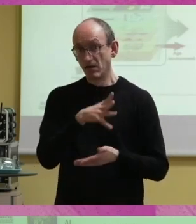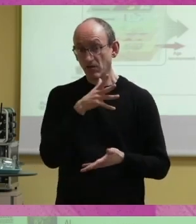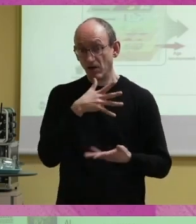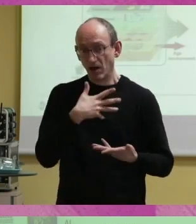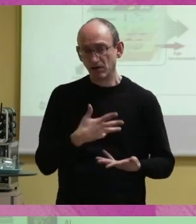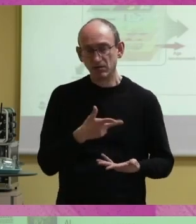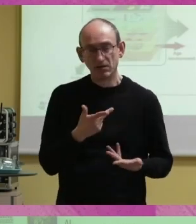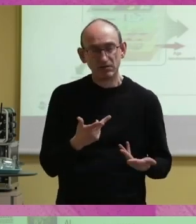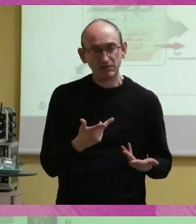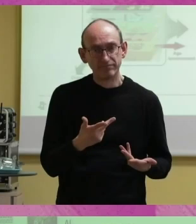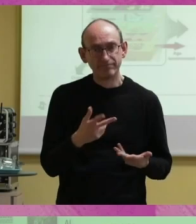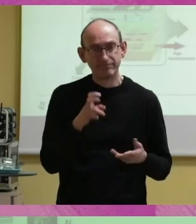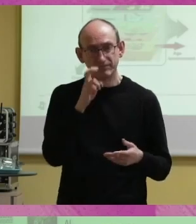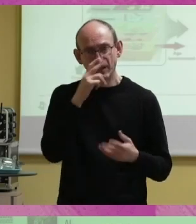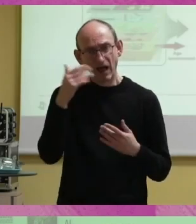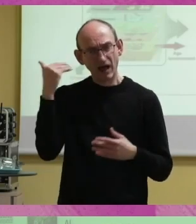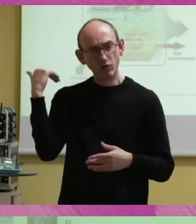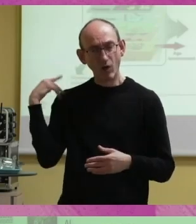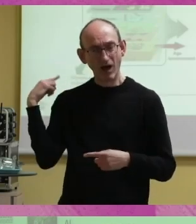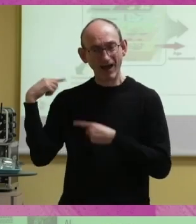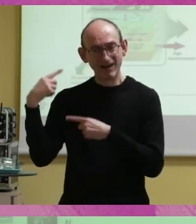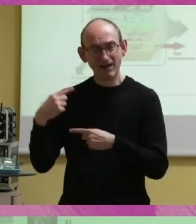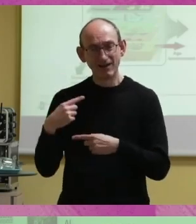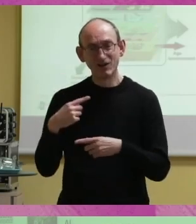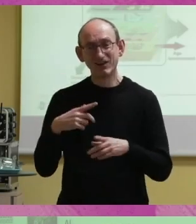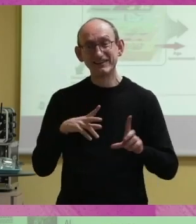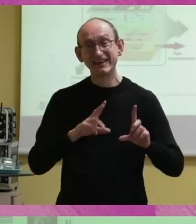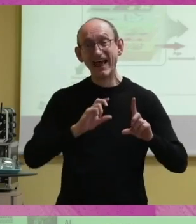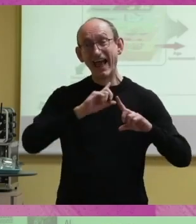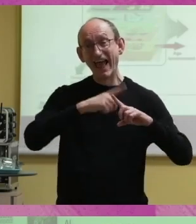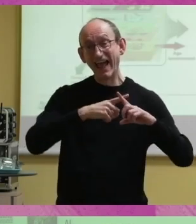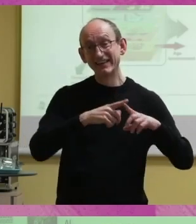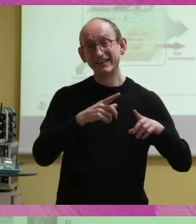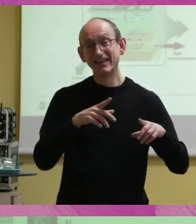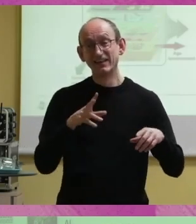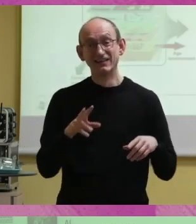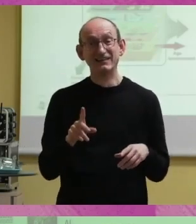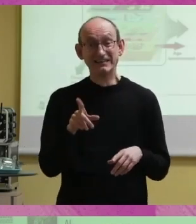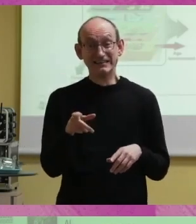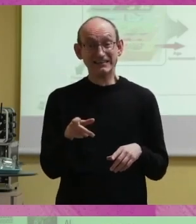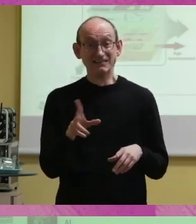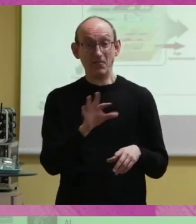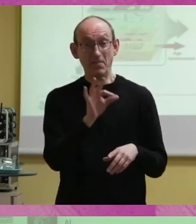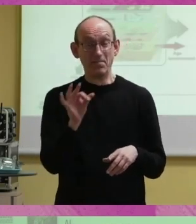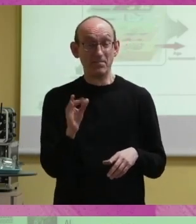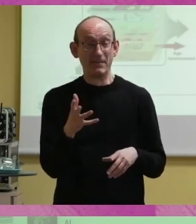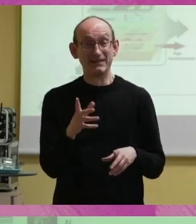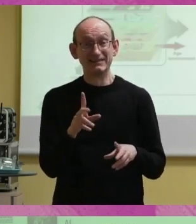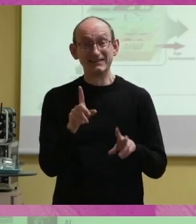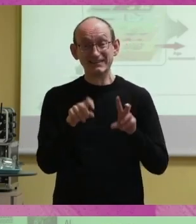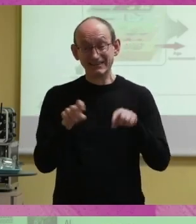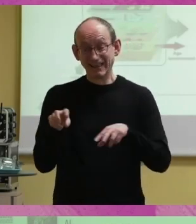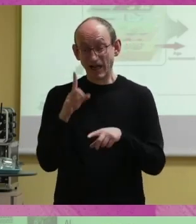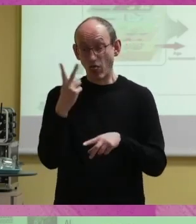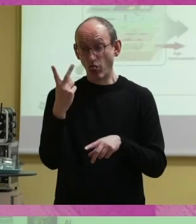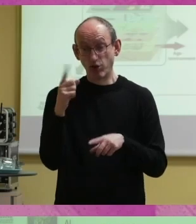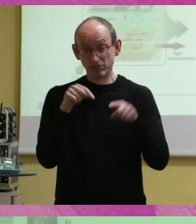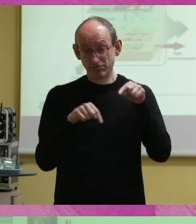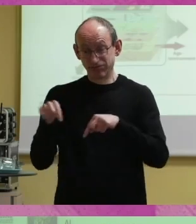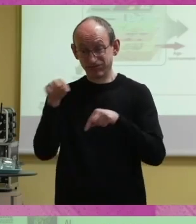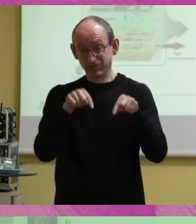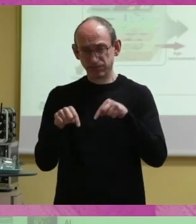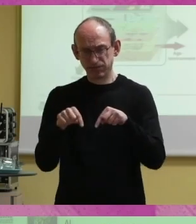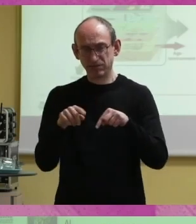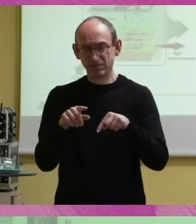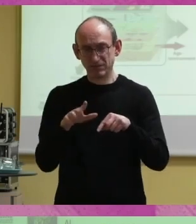bueno, ¿no? Los de antiguas generaciones todavía estamos con el Excel y dos dedos dándole a las teclas, y hoy en día en investigación